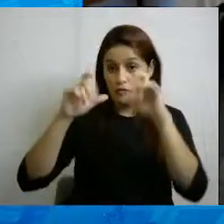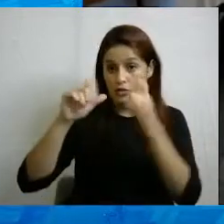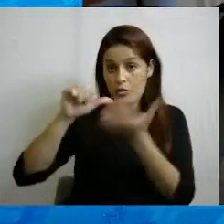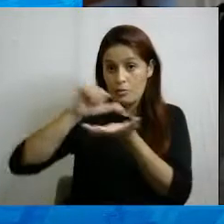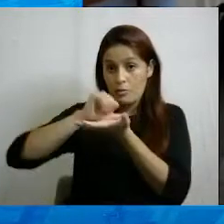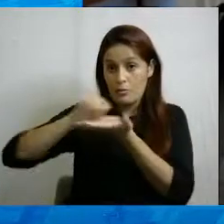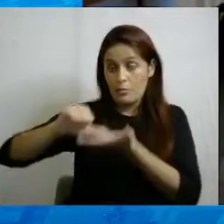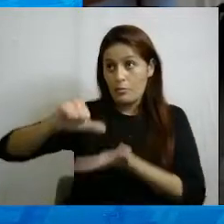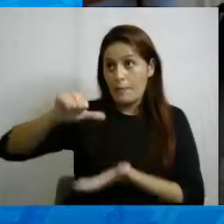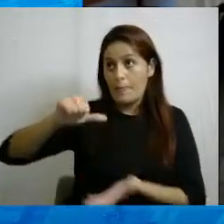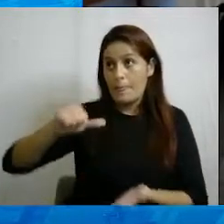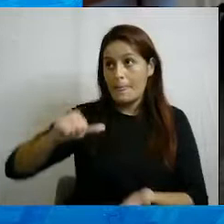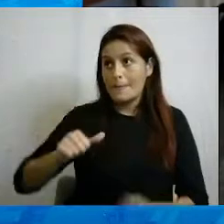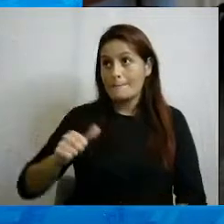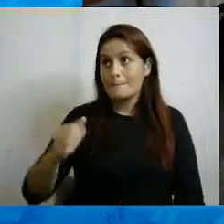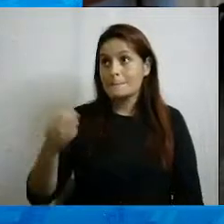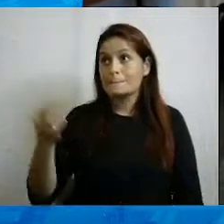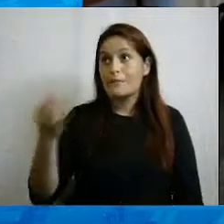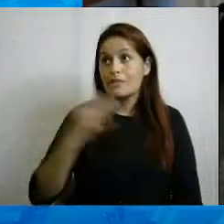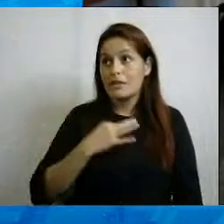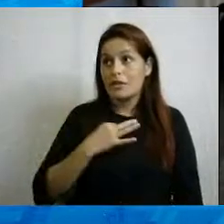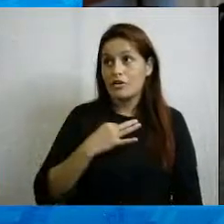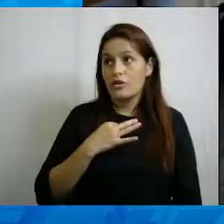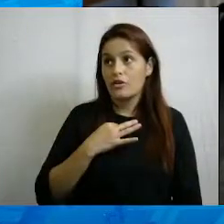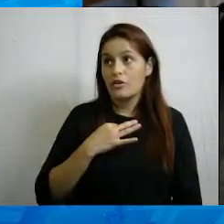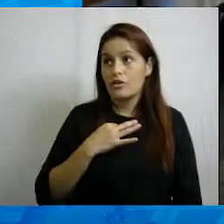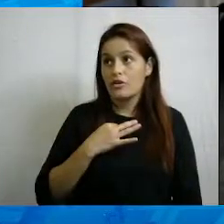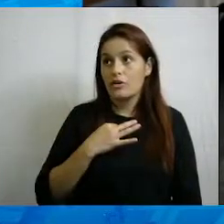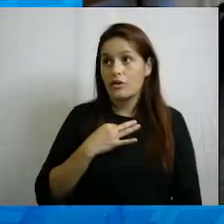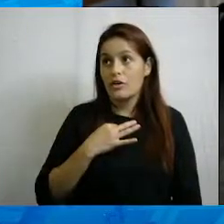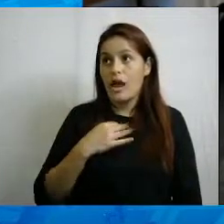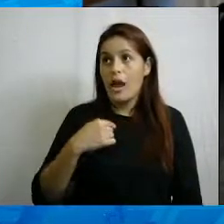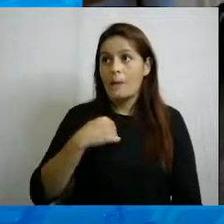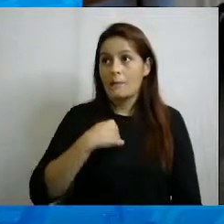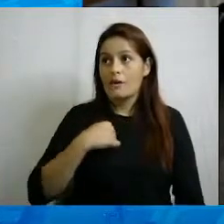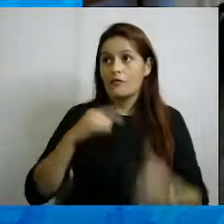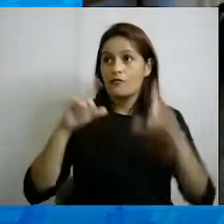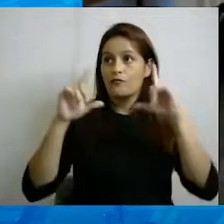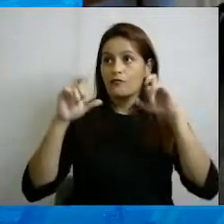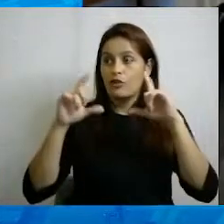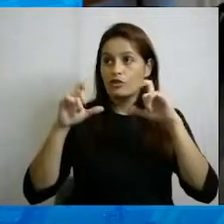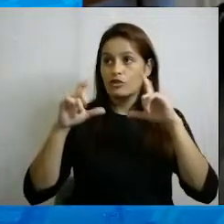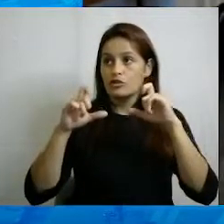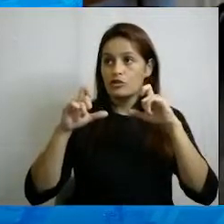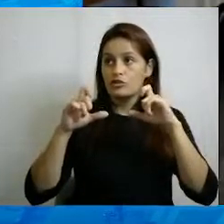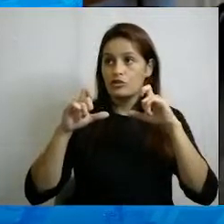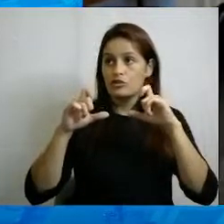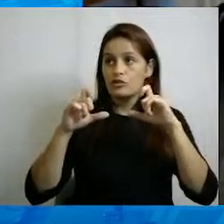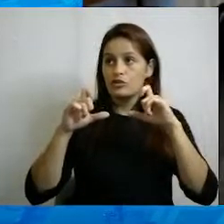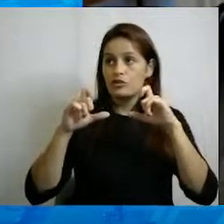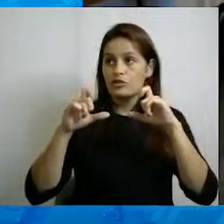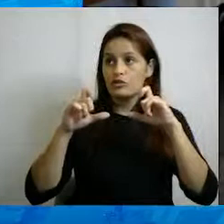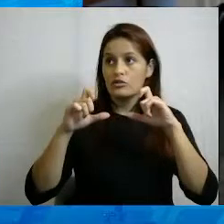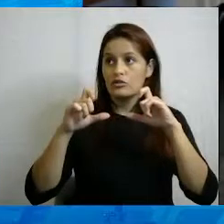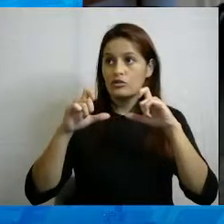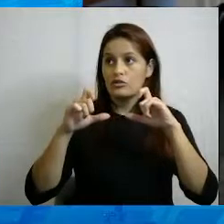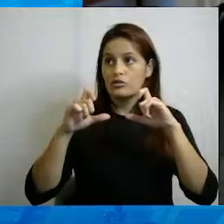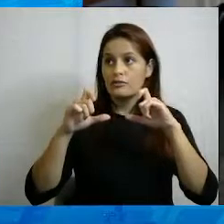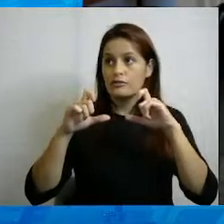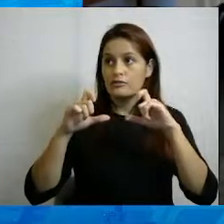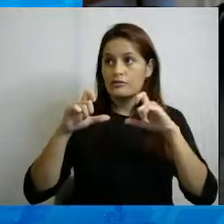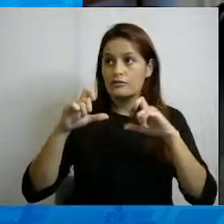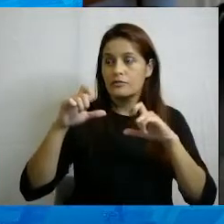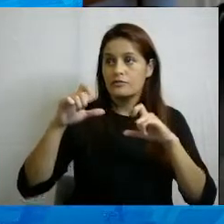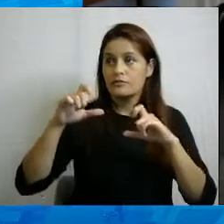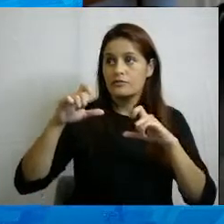parte. Me dijo él que a mí me han sacado una foto del aire hacia